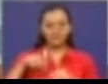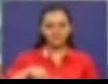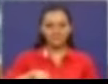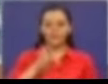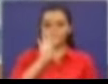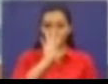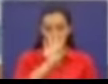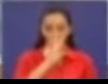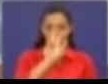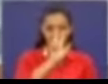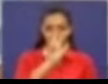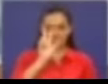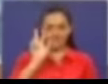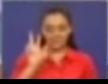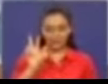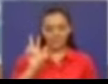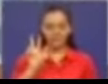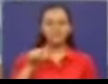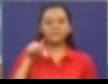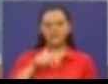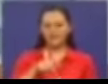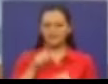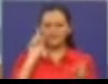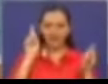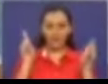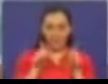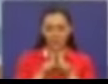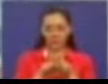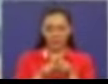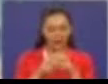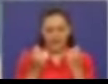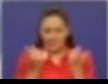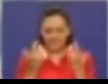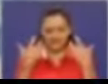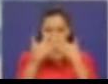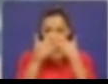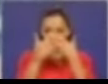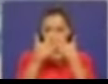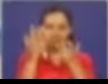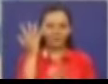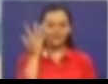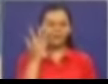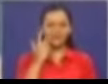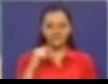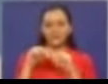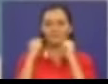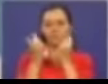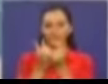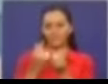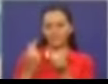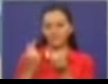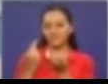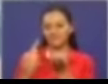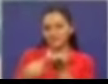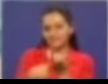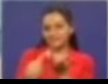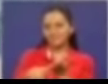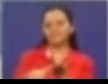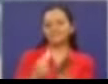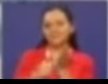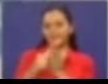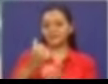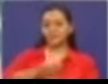número 433 y coincide con un nuevo gabinete itinerante que hoy vuelve a la Amazonía, tierra pródiga,